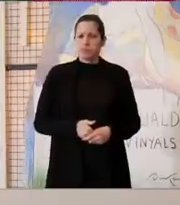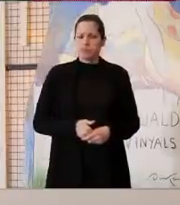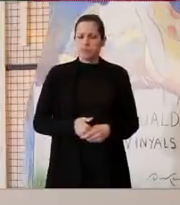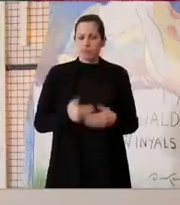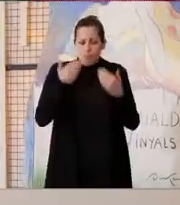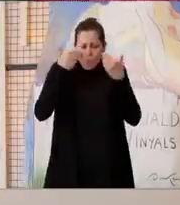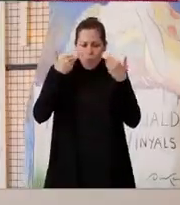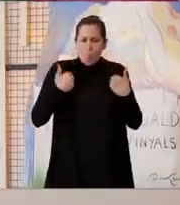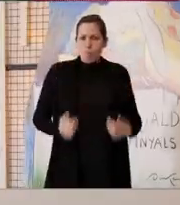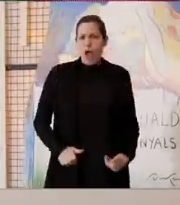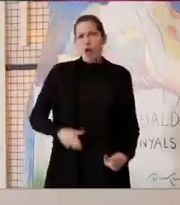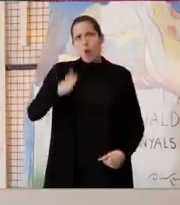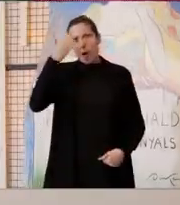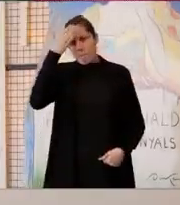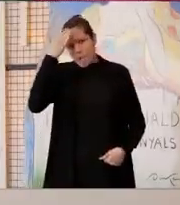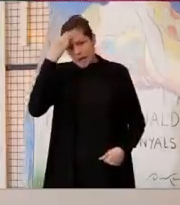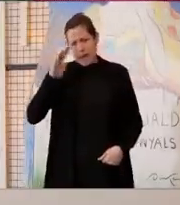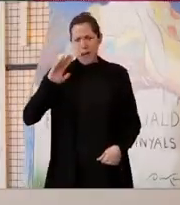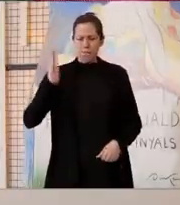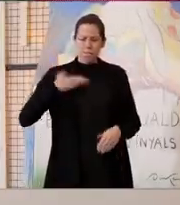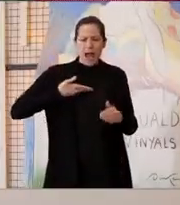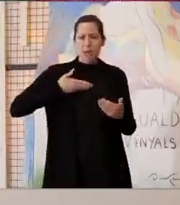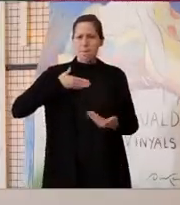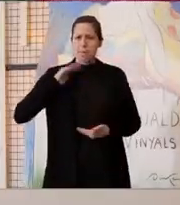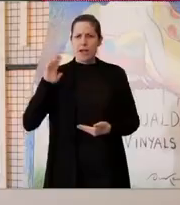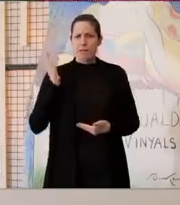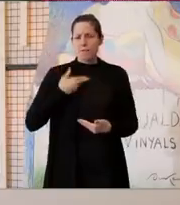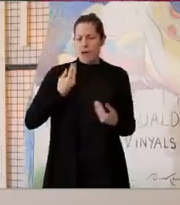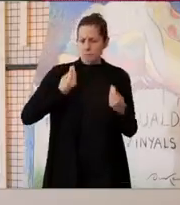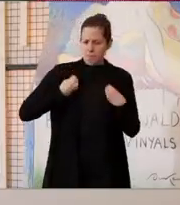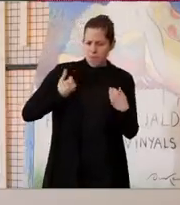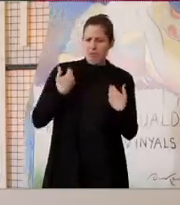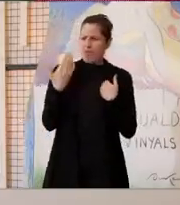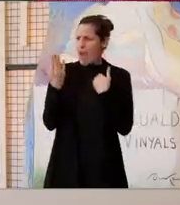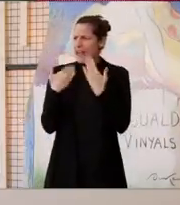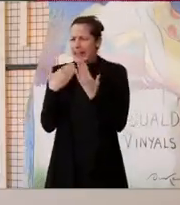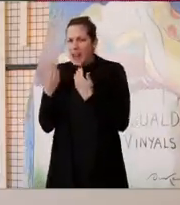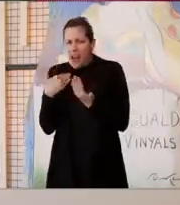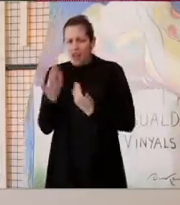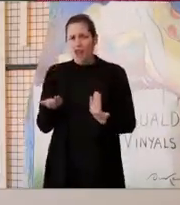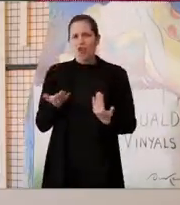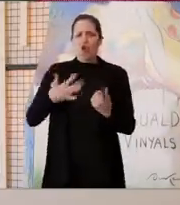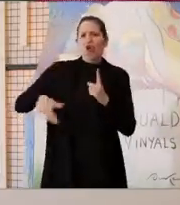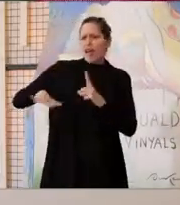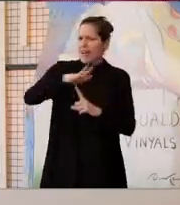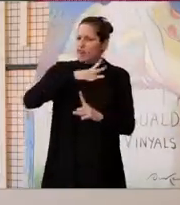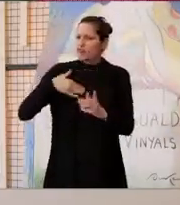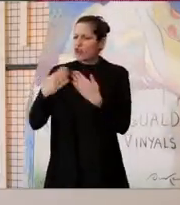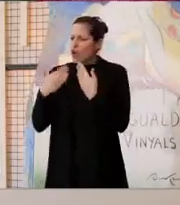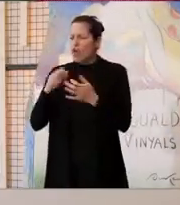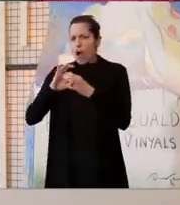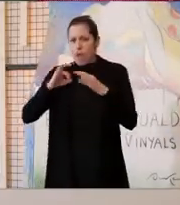humanamente te afectan mentalmente afectan tu vida y tu relación con tu entorno de